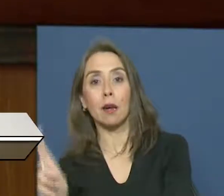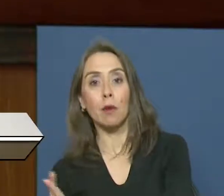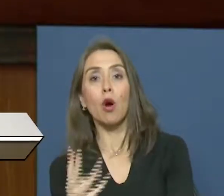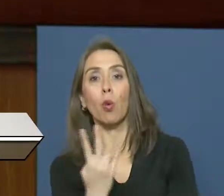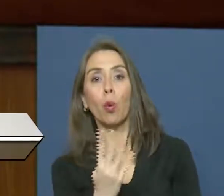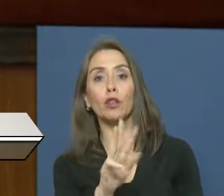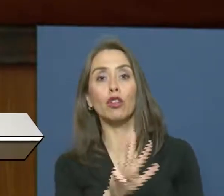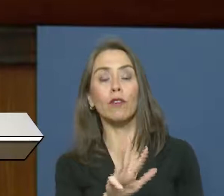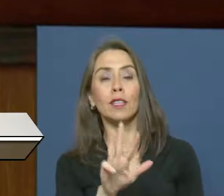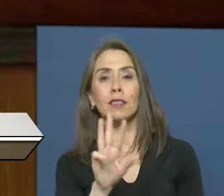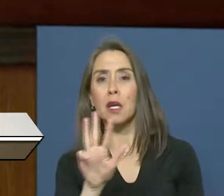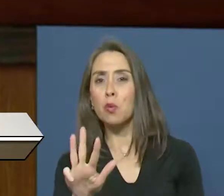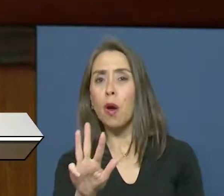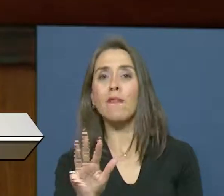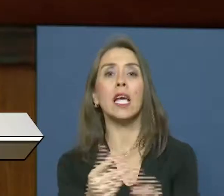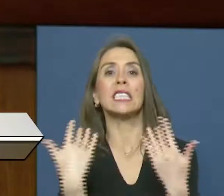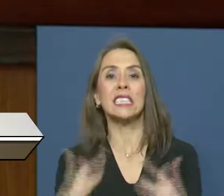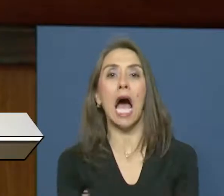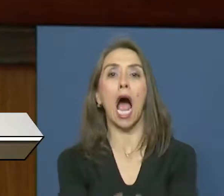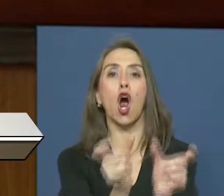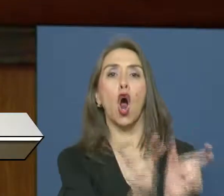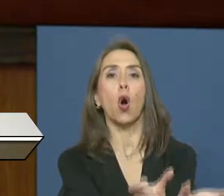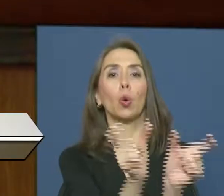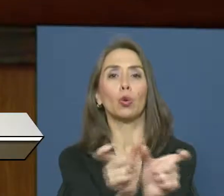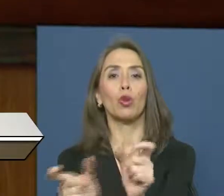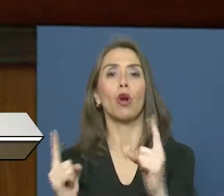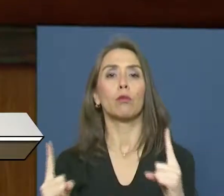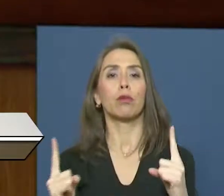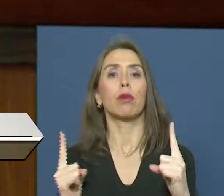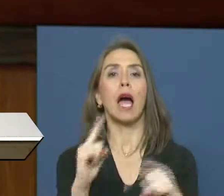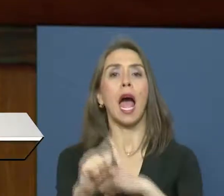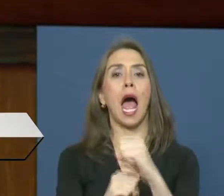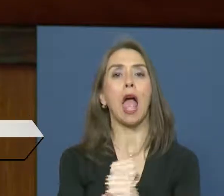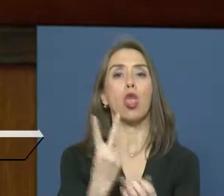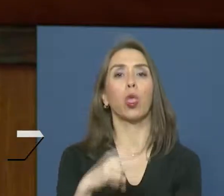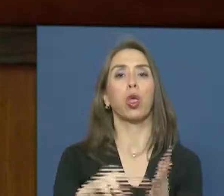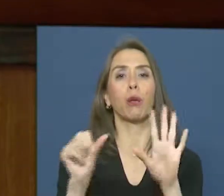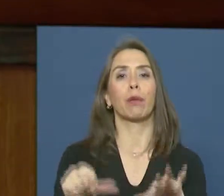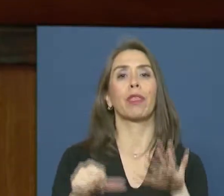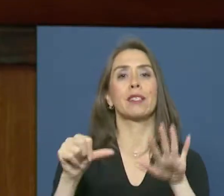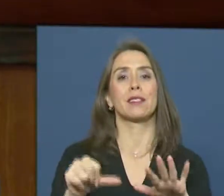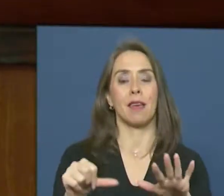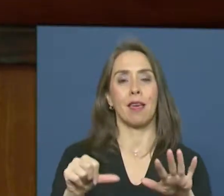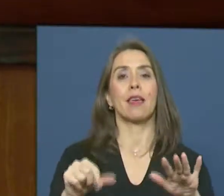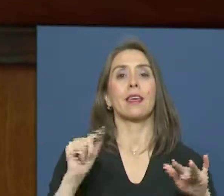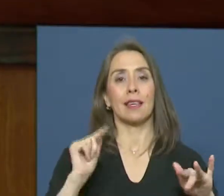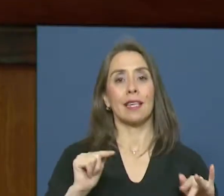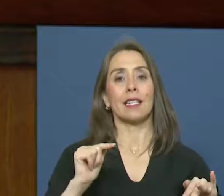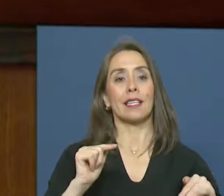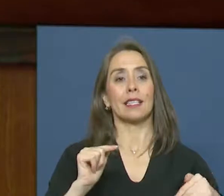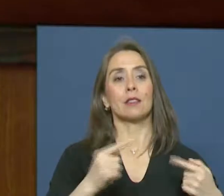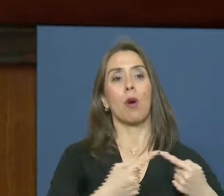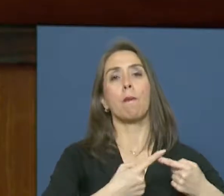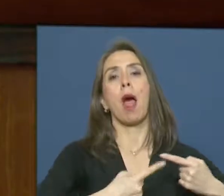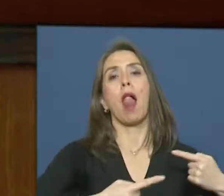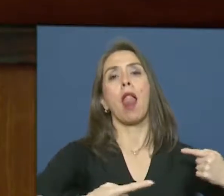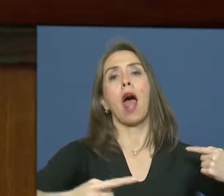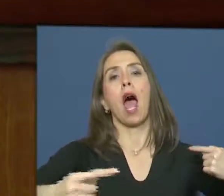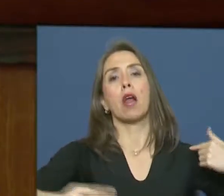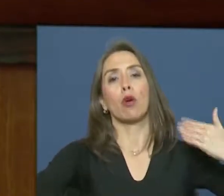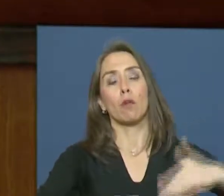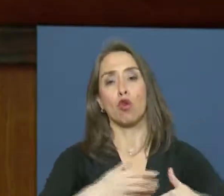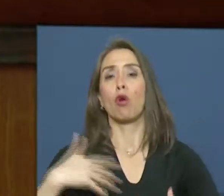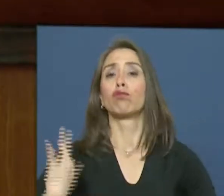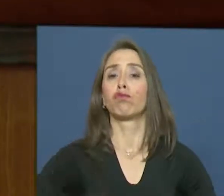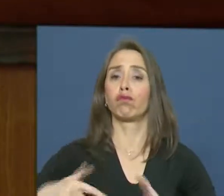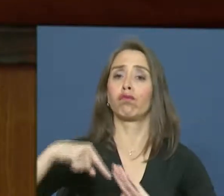auditorías que allí aparecen, que se realizaron en el periodo del 2016 y que son el proceso más largo, más